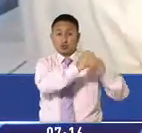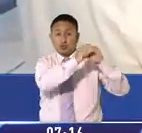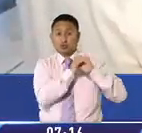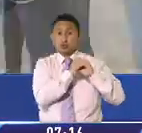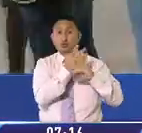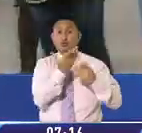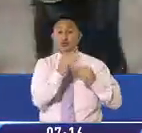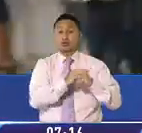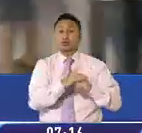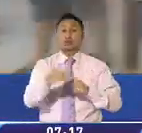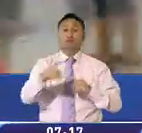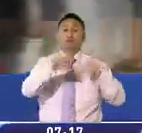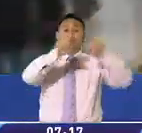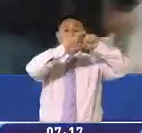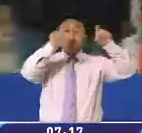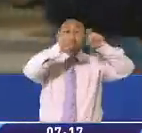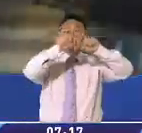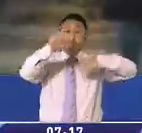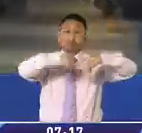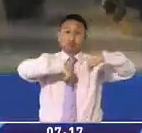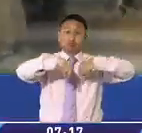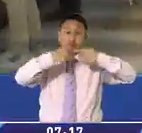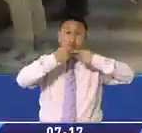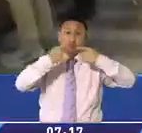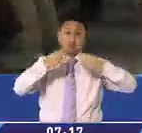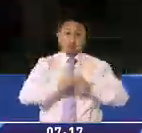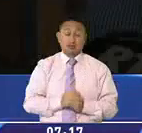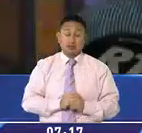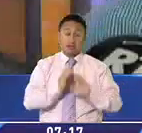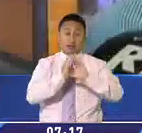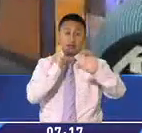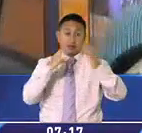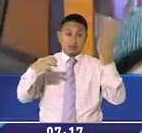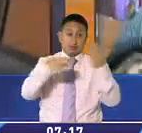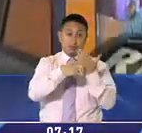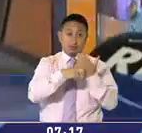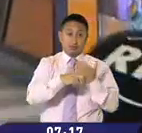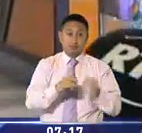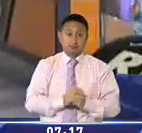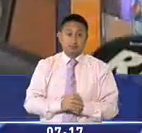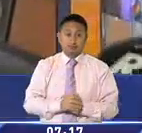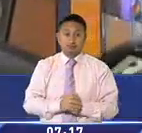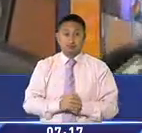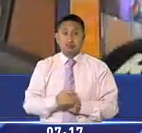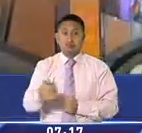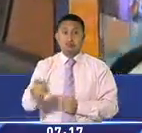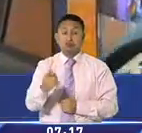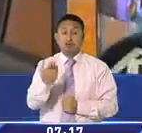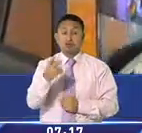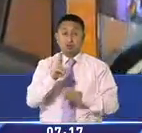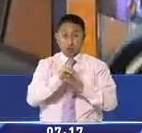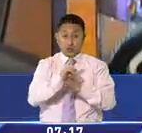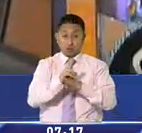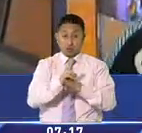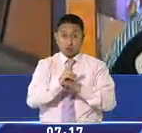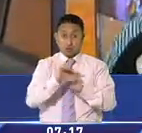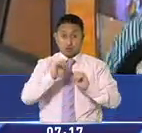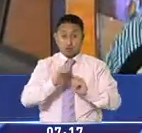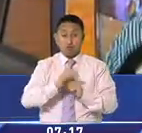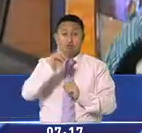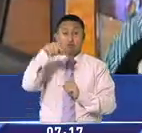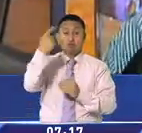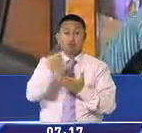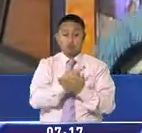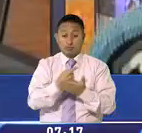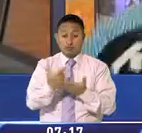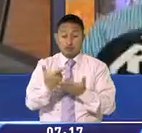cooperativas de transporte interprovincial. Que van a hacer uso del servicio de transporte y desde la siguiente semana para aquellos menores de 5